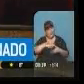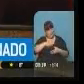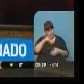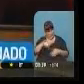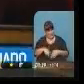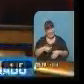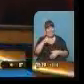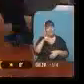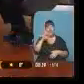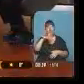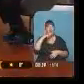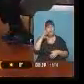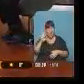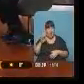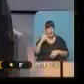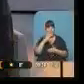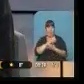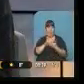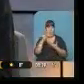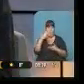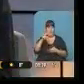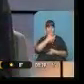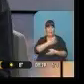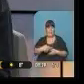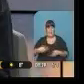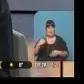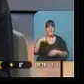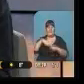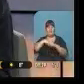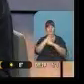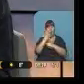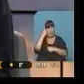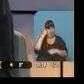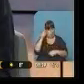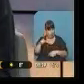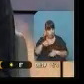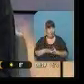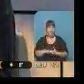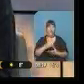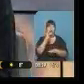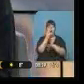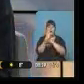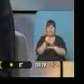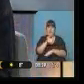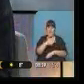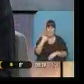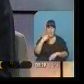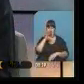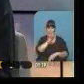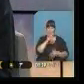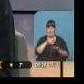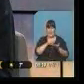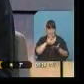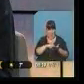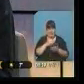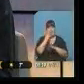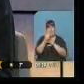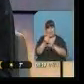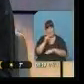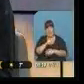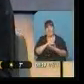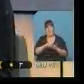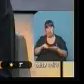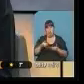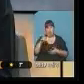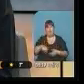gusto hernán cornejo flamante vicepresidente del parlasur representante de la provincia de salta representante